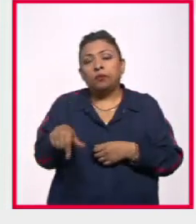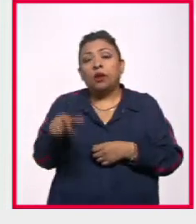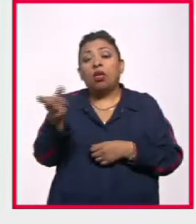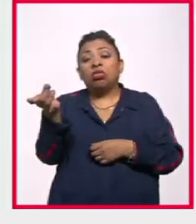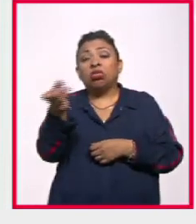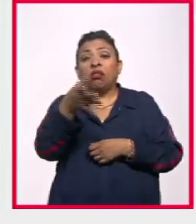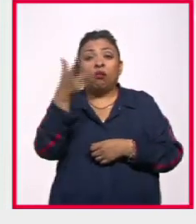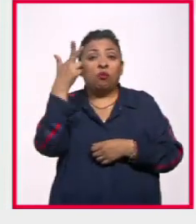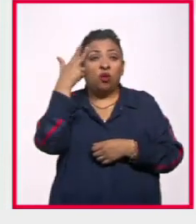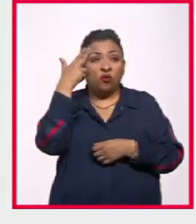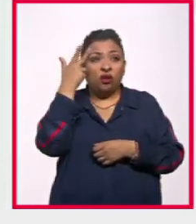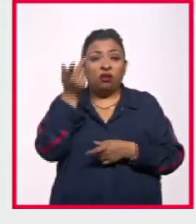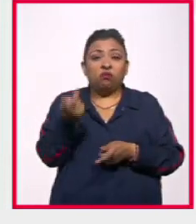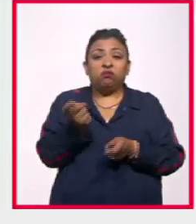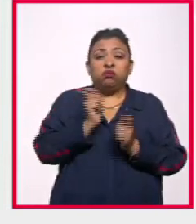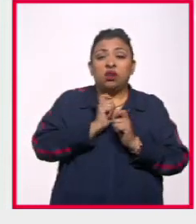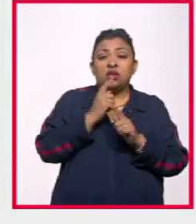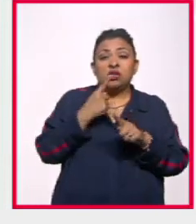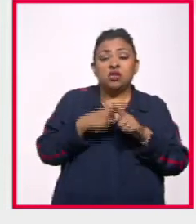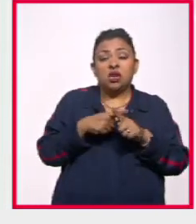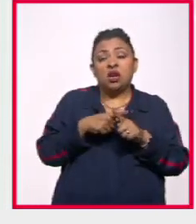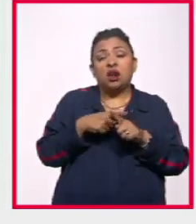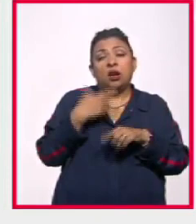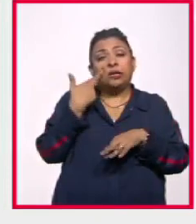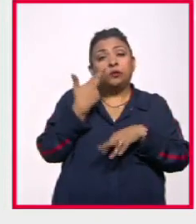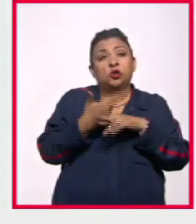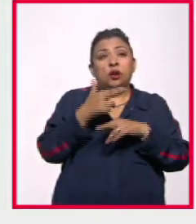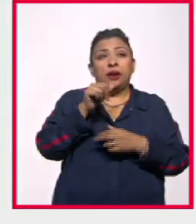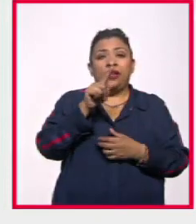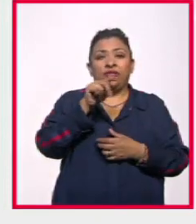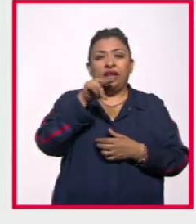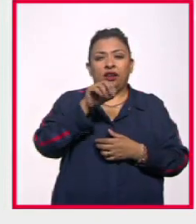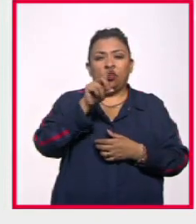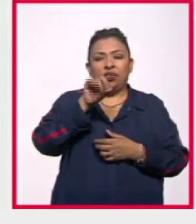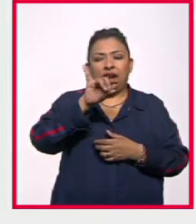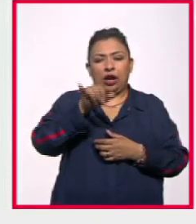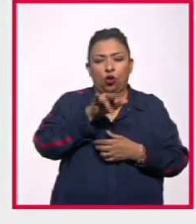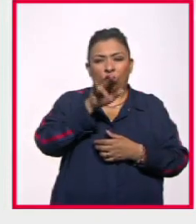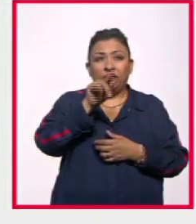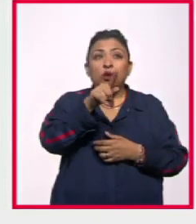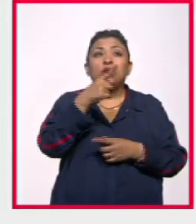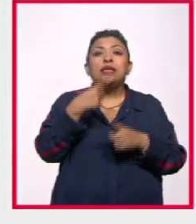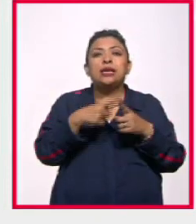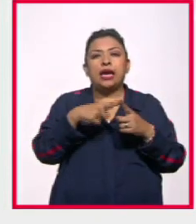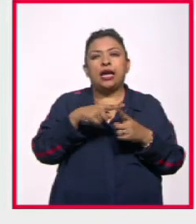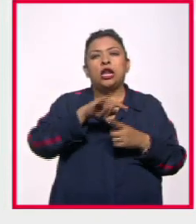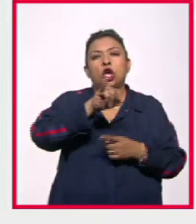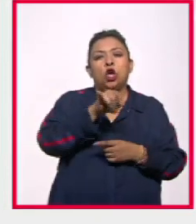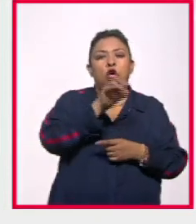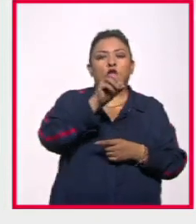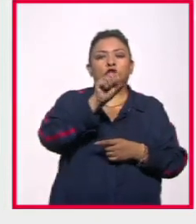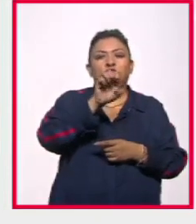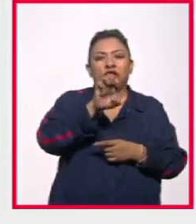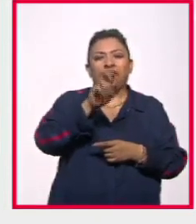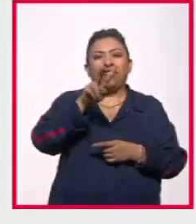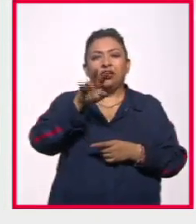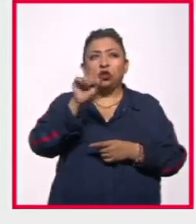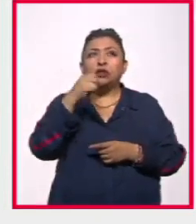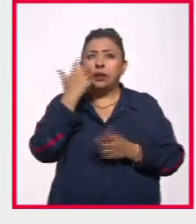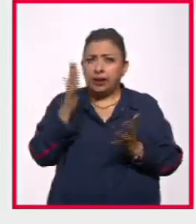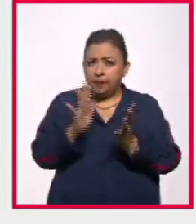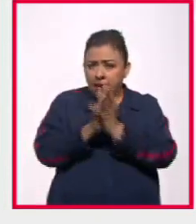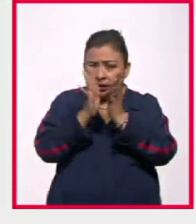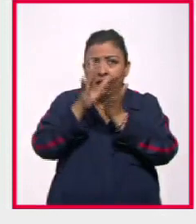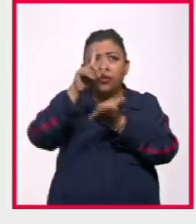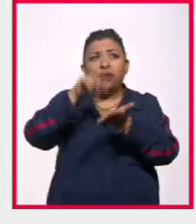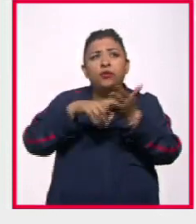Díaz, quien asumió el mando del Ateneo de la Juventud, fue José Vasconcelos y quiso involucrar a la institución